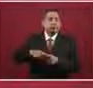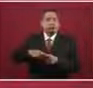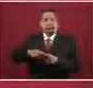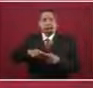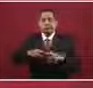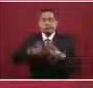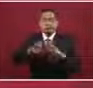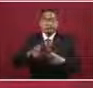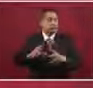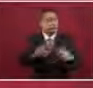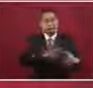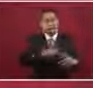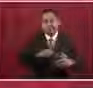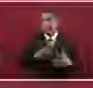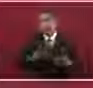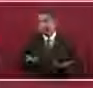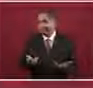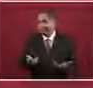se tiene que aplicar